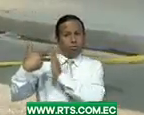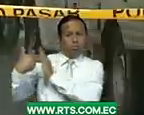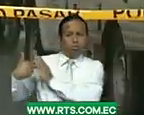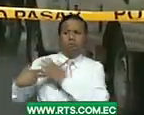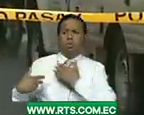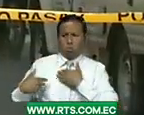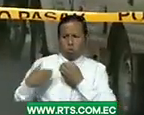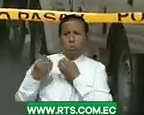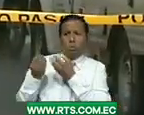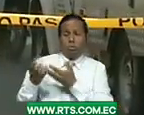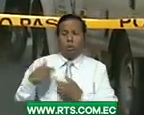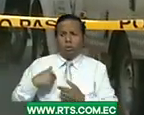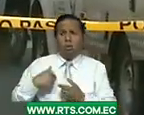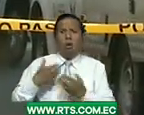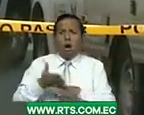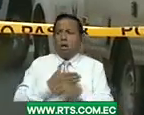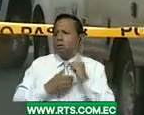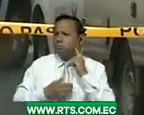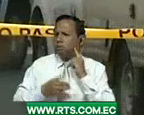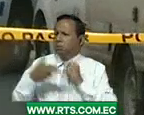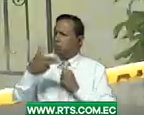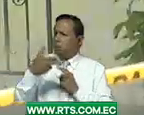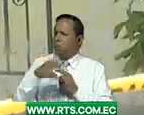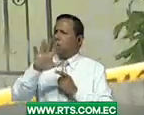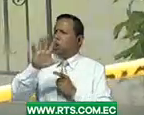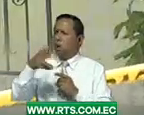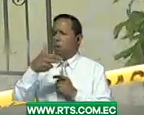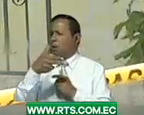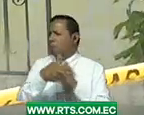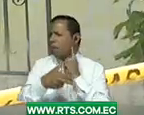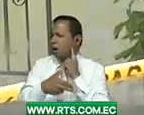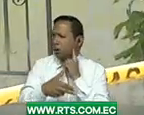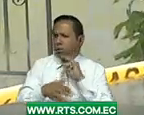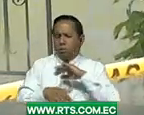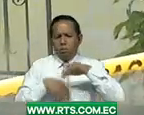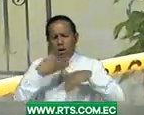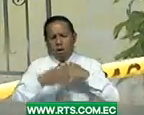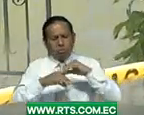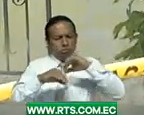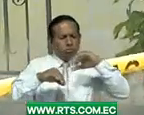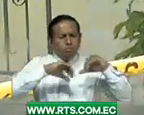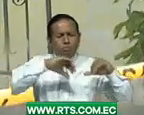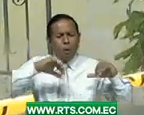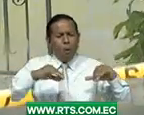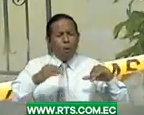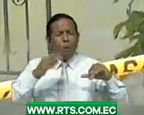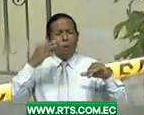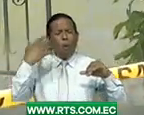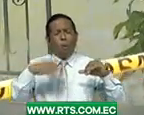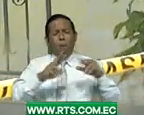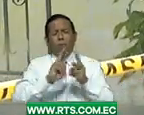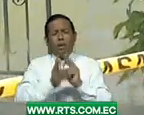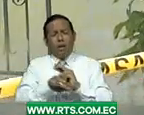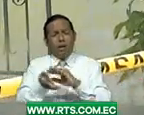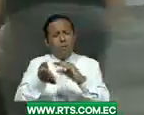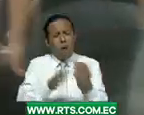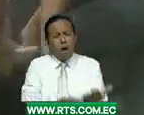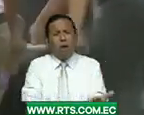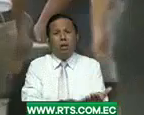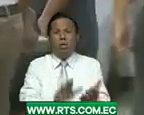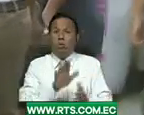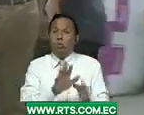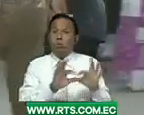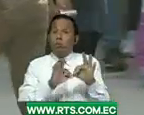menos 5 detonaciones de armas de fuego y al acercarse solo vieron a la señora sin vida. El cuerpo fue retirado en medio del lamento de